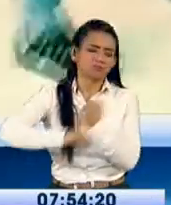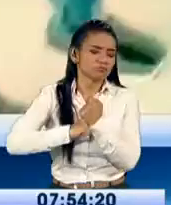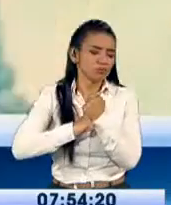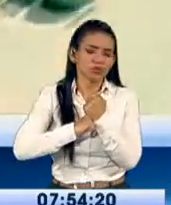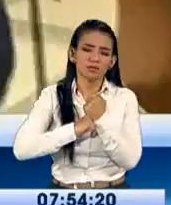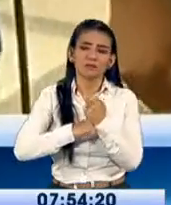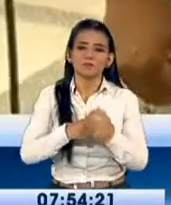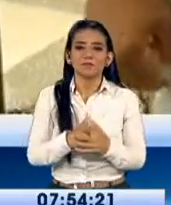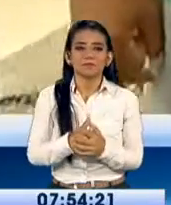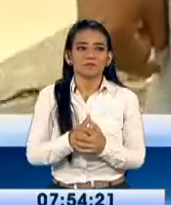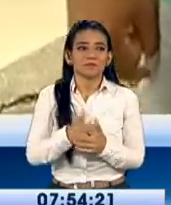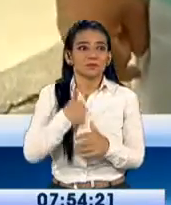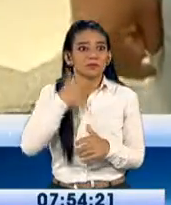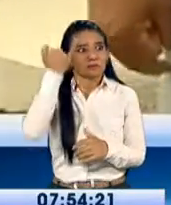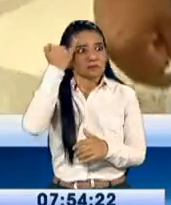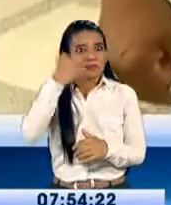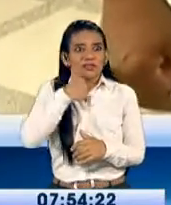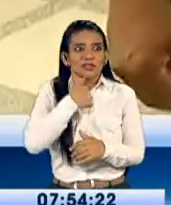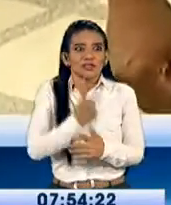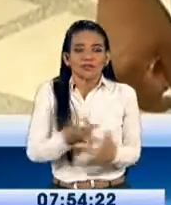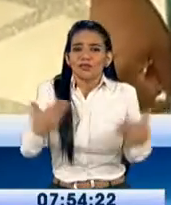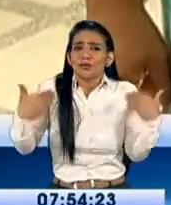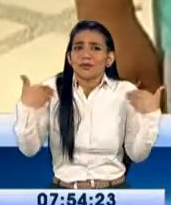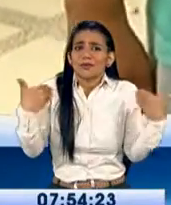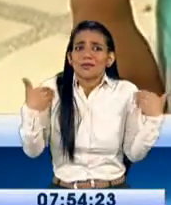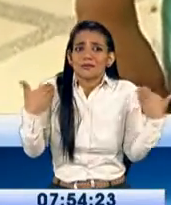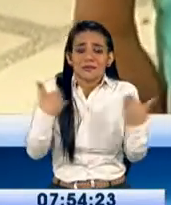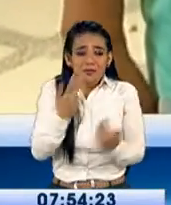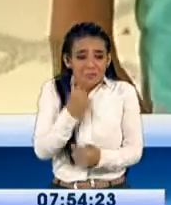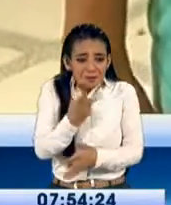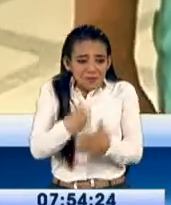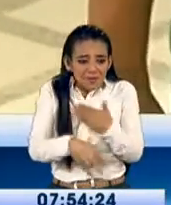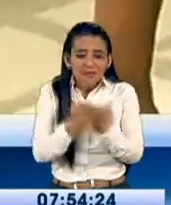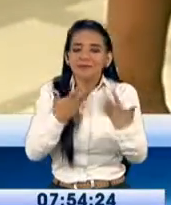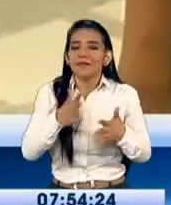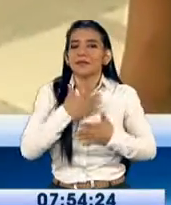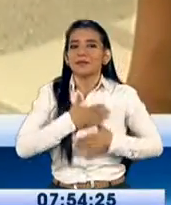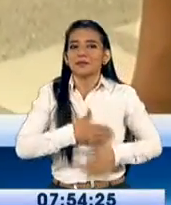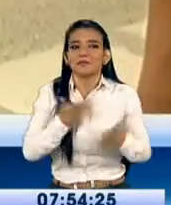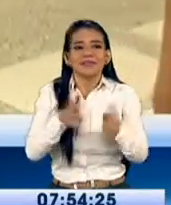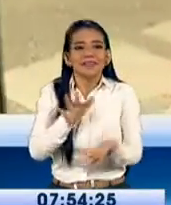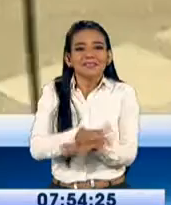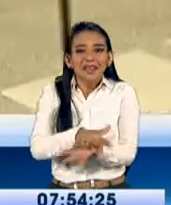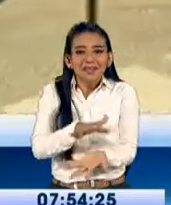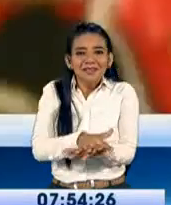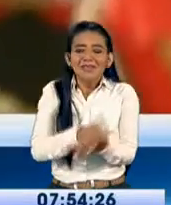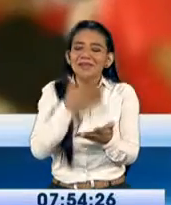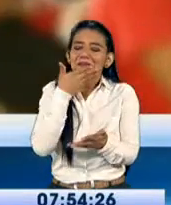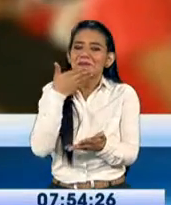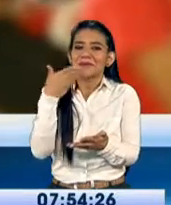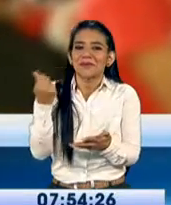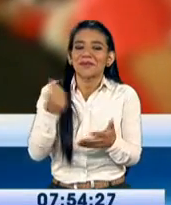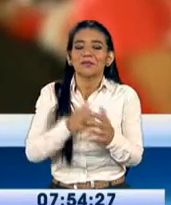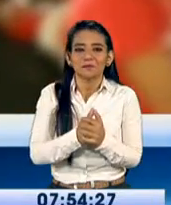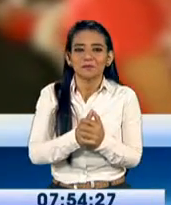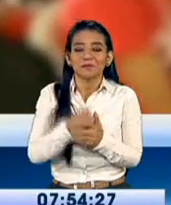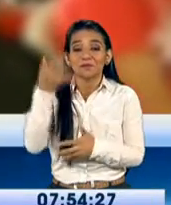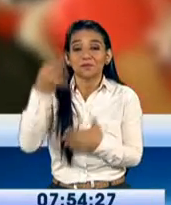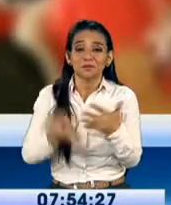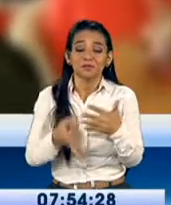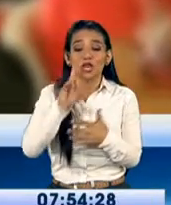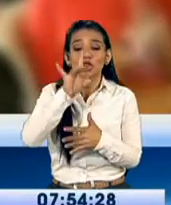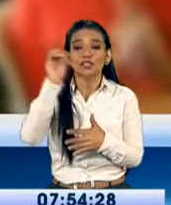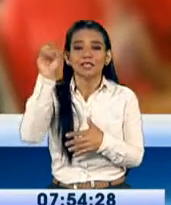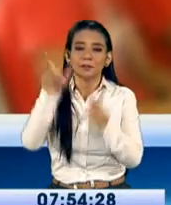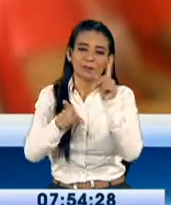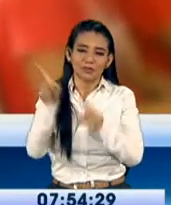bastante. Imagínense ustedes la alegría que me da a mí porque mi hija está como la ve, está tranquila, está mejor. En total, 80 personas